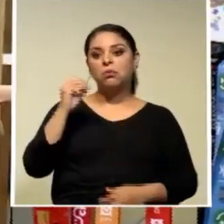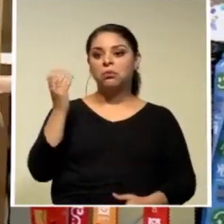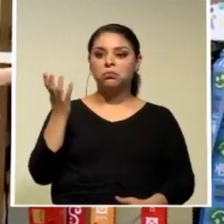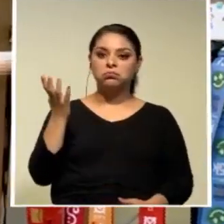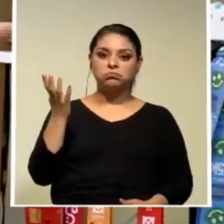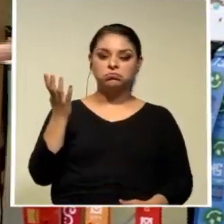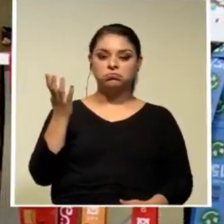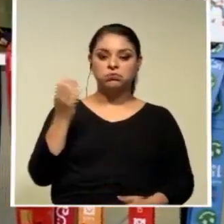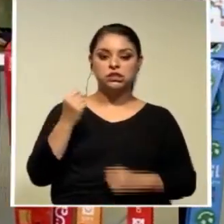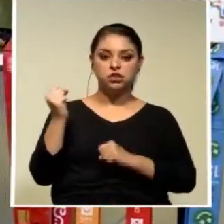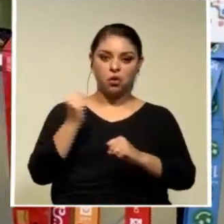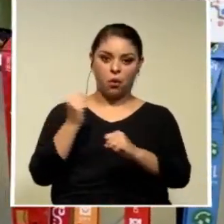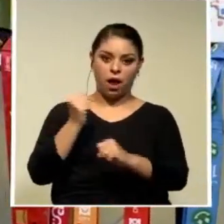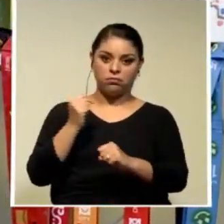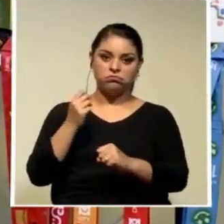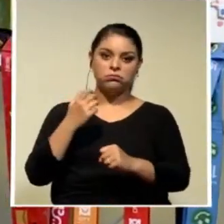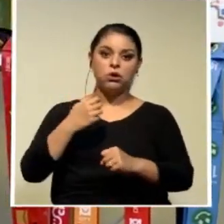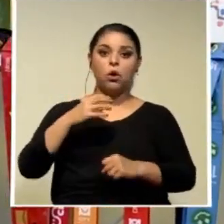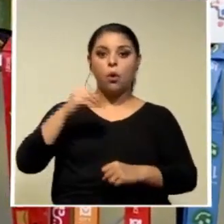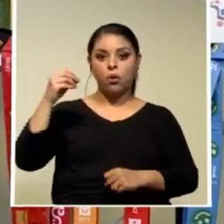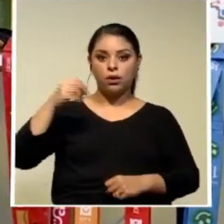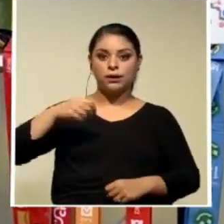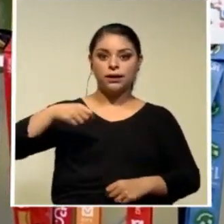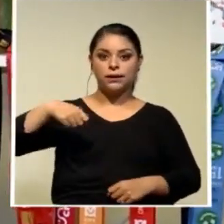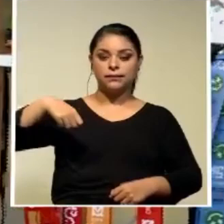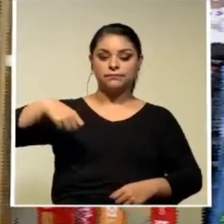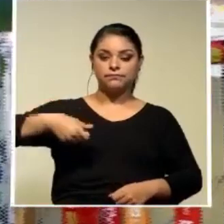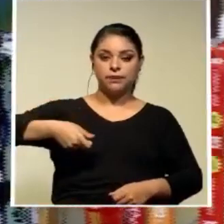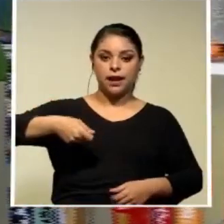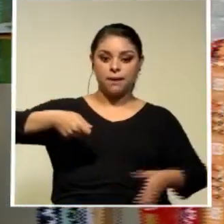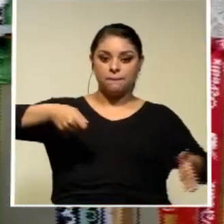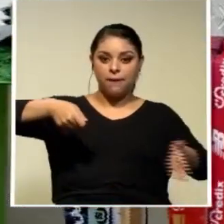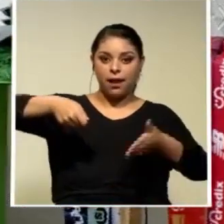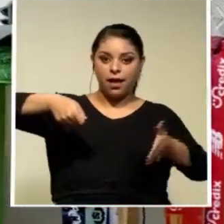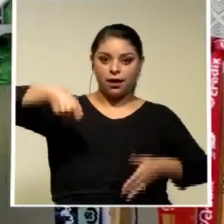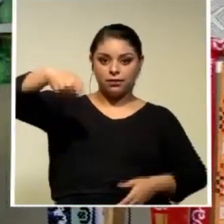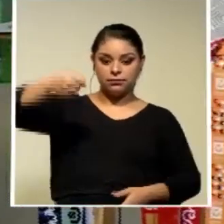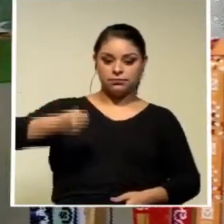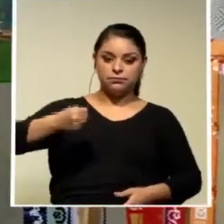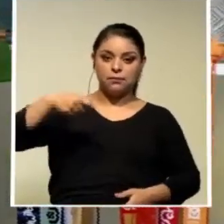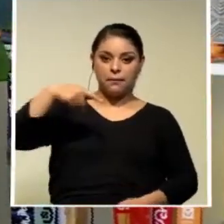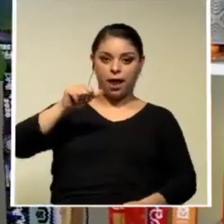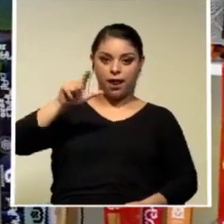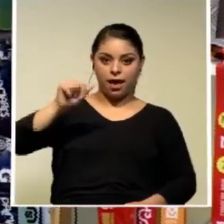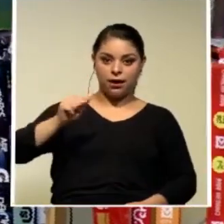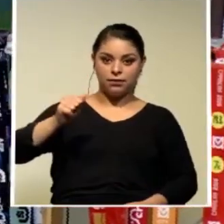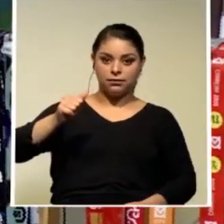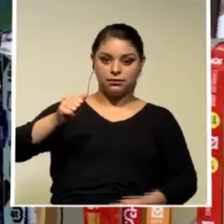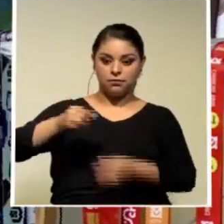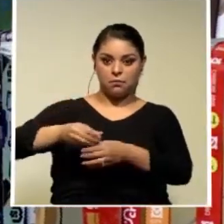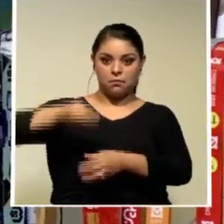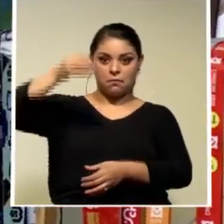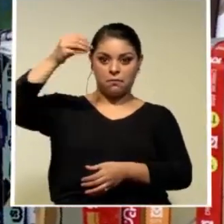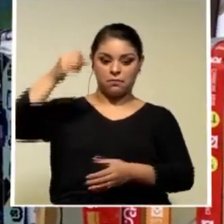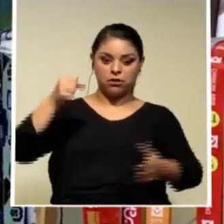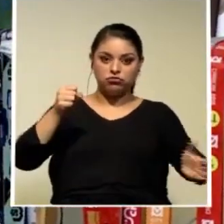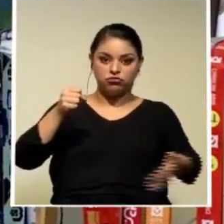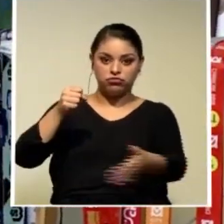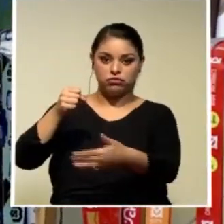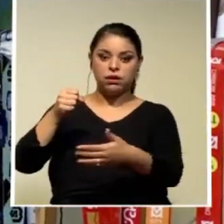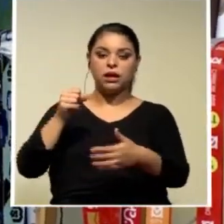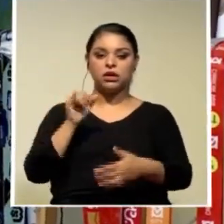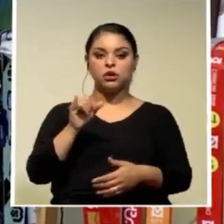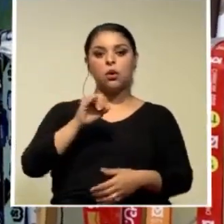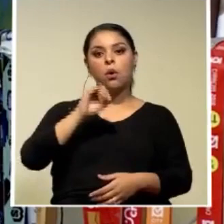del, de la casa. De la pala también. Ah, el de la pala también, que es más chiquitito. Y también el del gancho. Entonces, mire que